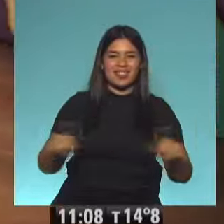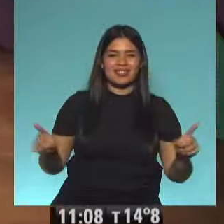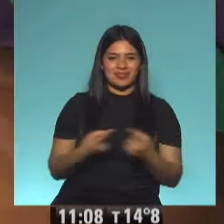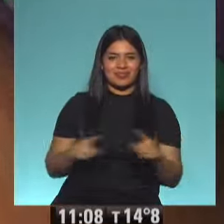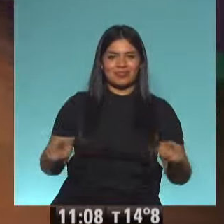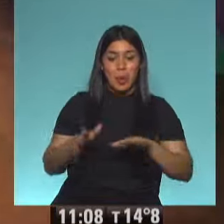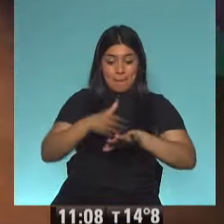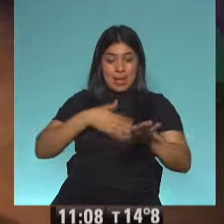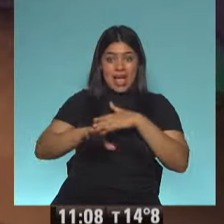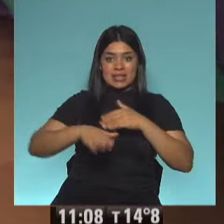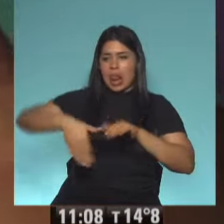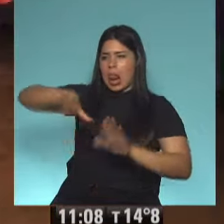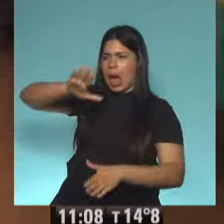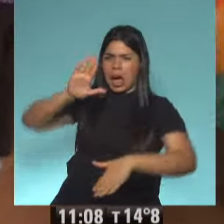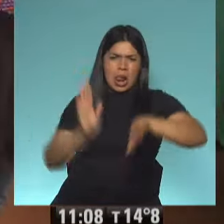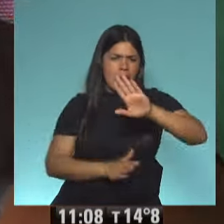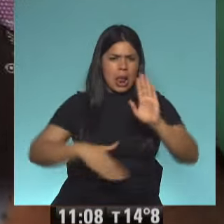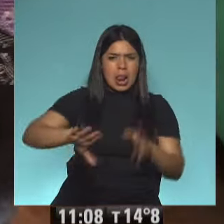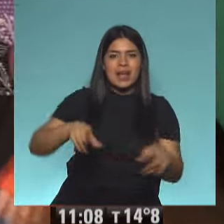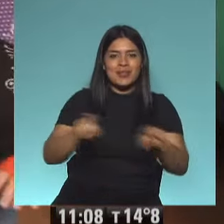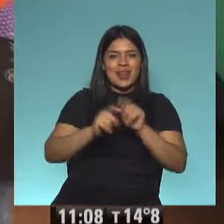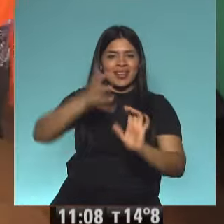si mueve los pies pa' carnaval,